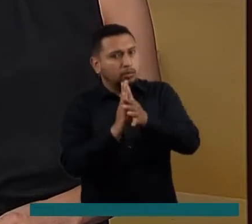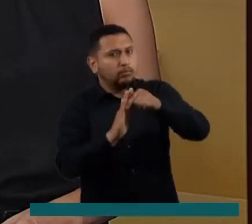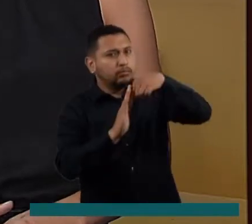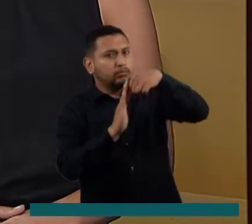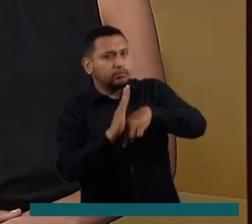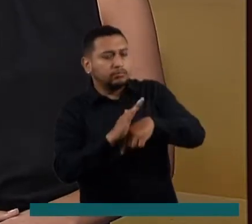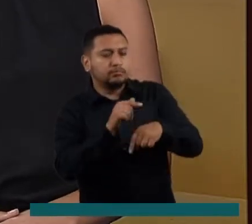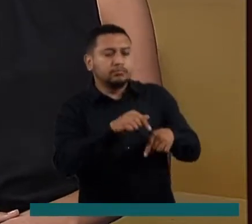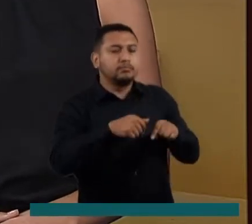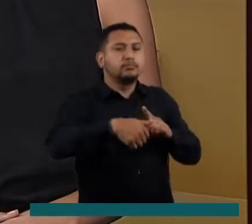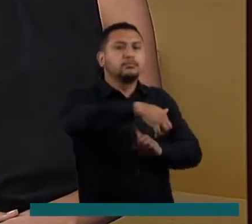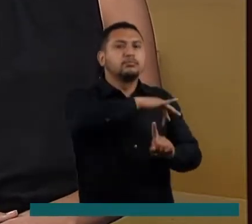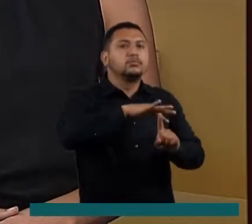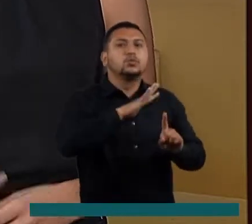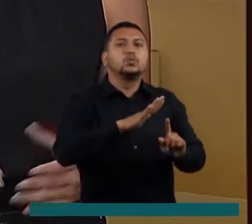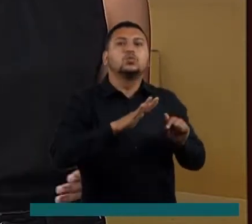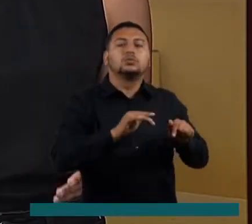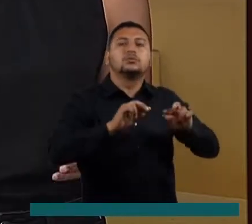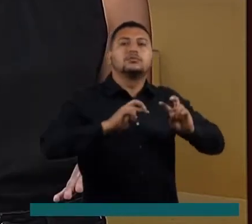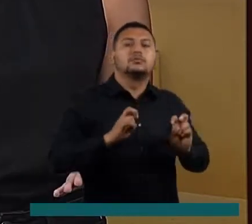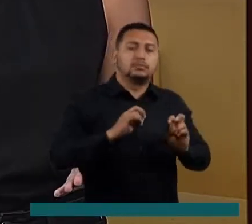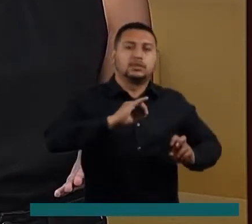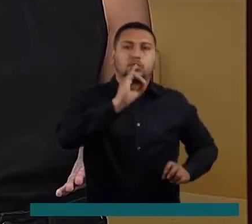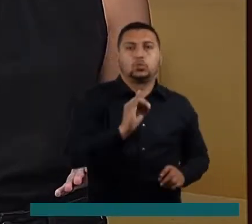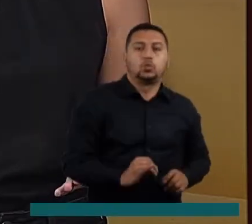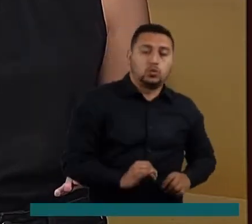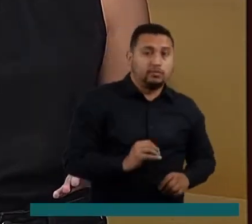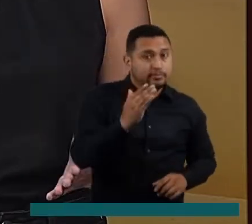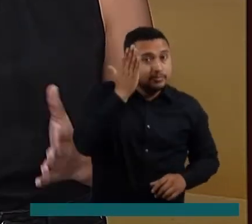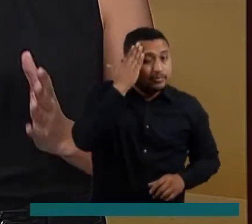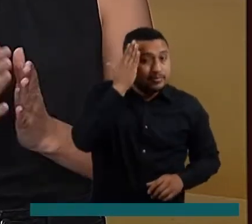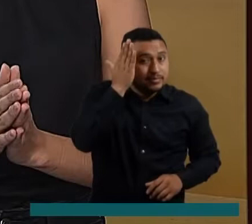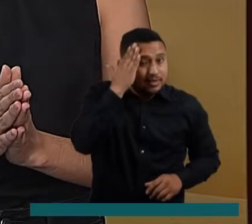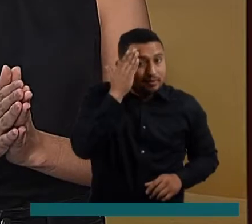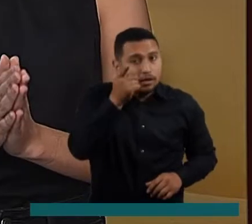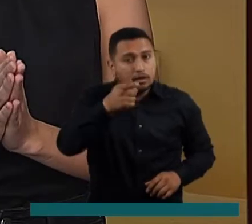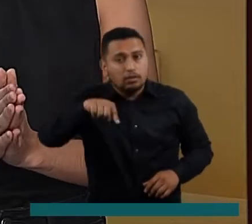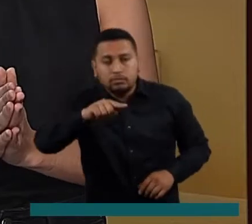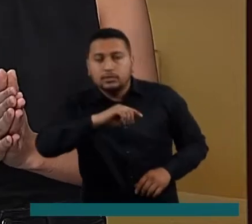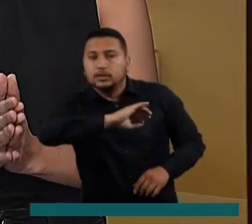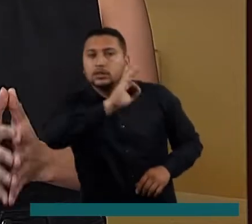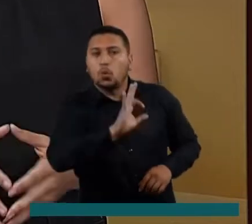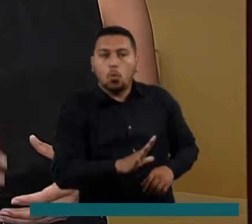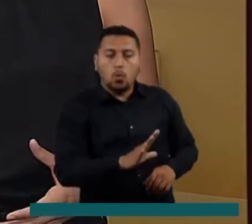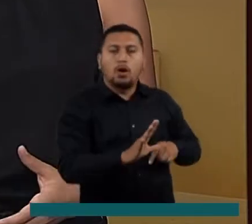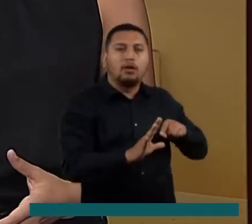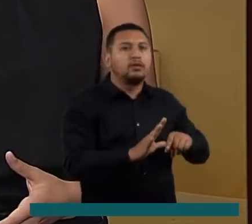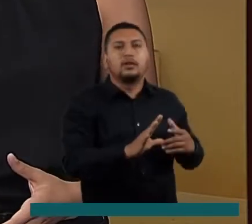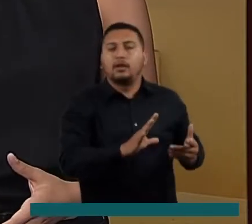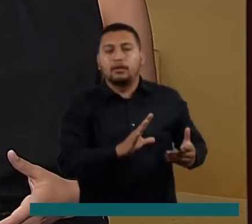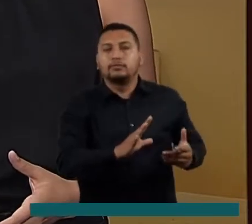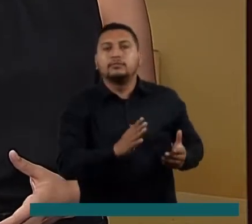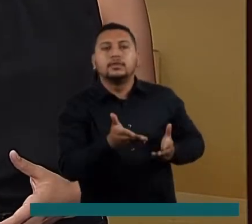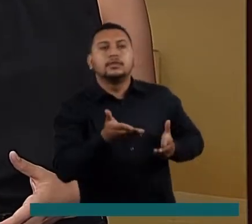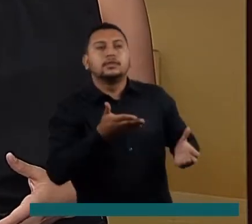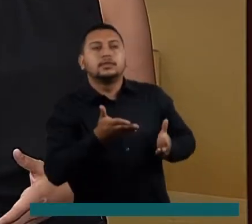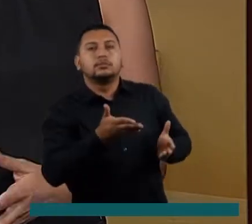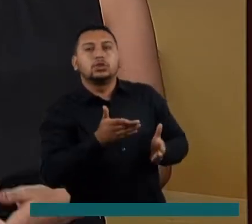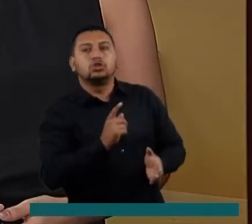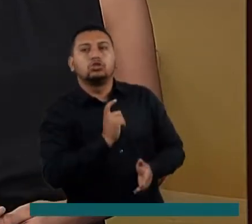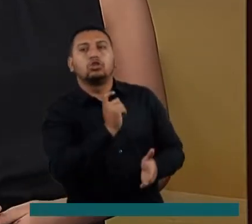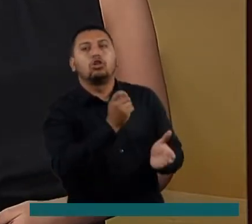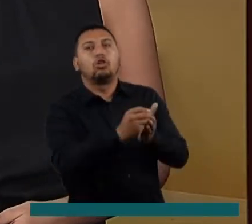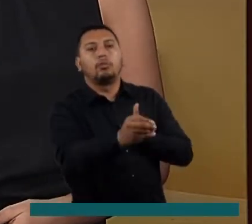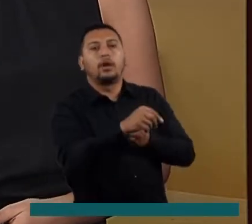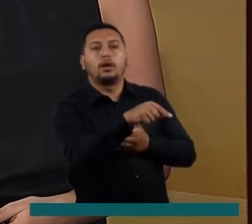en el campo de los seguros. Recordemos brevemente que un seguro es un servicio que se contrata con una compañía de seguros y